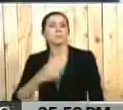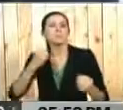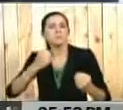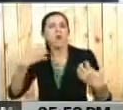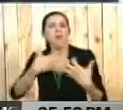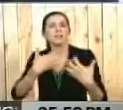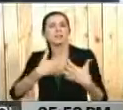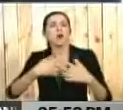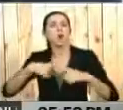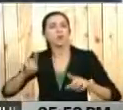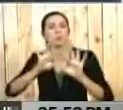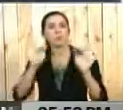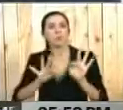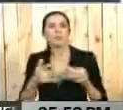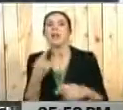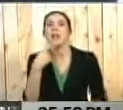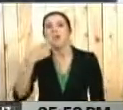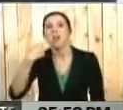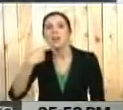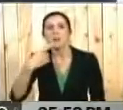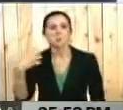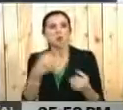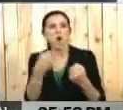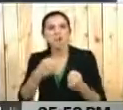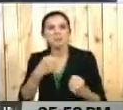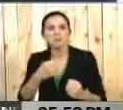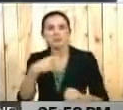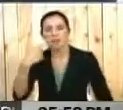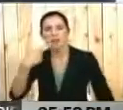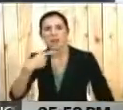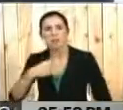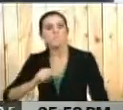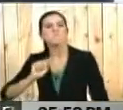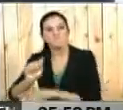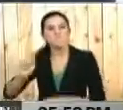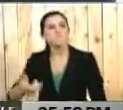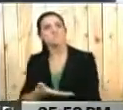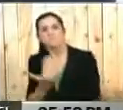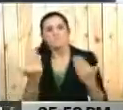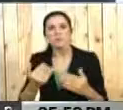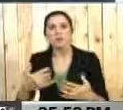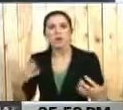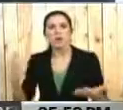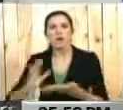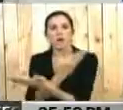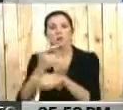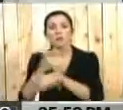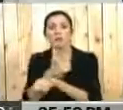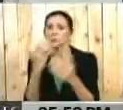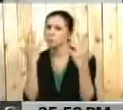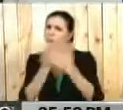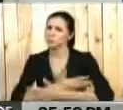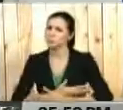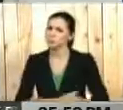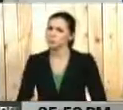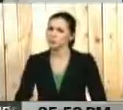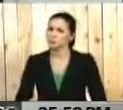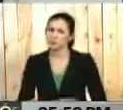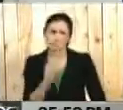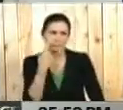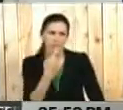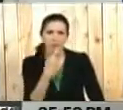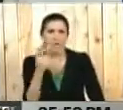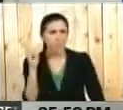naturaleza. El llamar al derrocamiento del gobierno, el insistir... Hay toda una confusión ahí cuando uno escucha a la gente de la oposición,